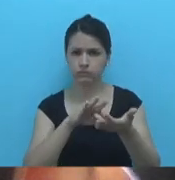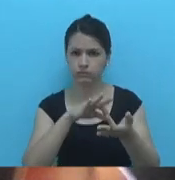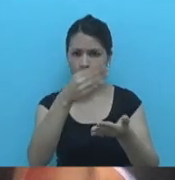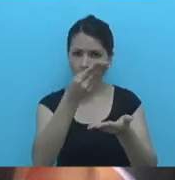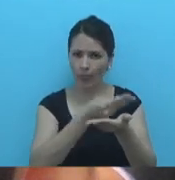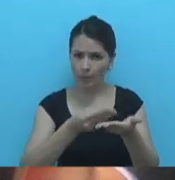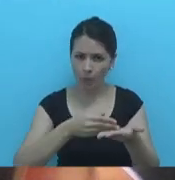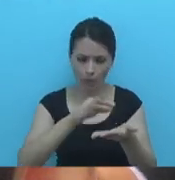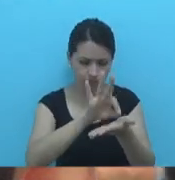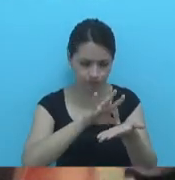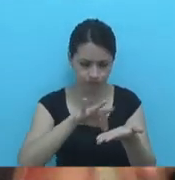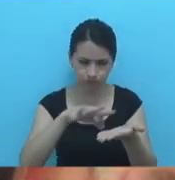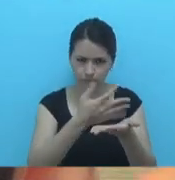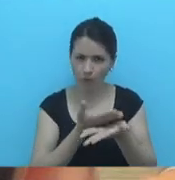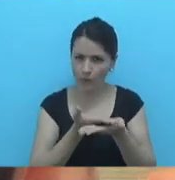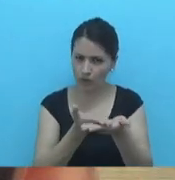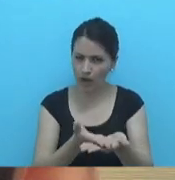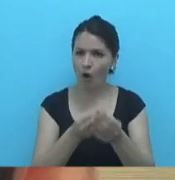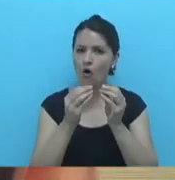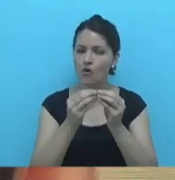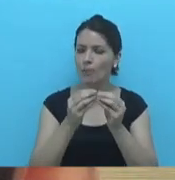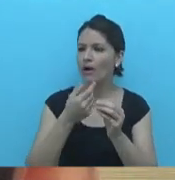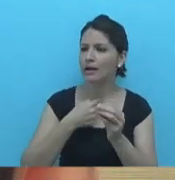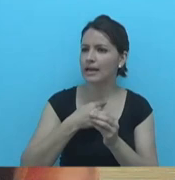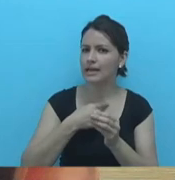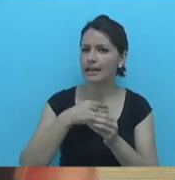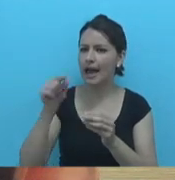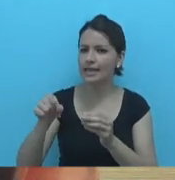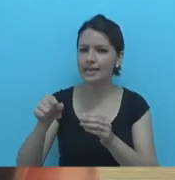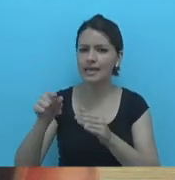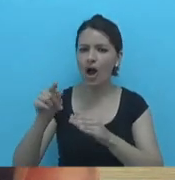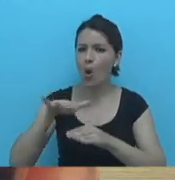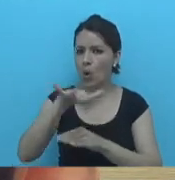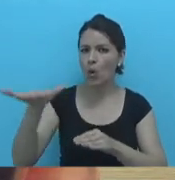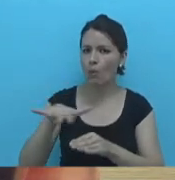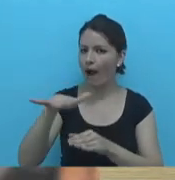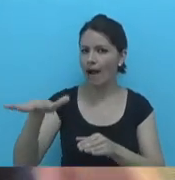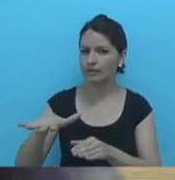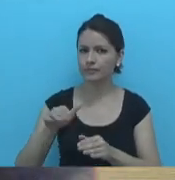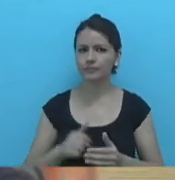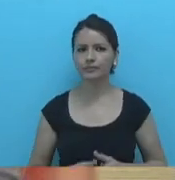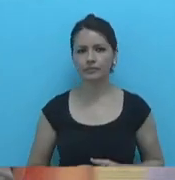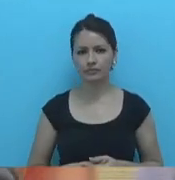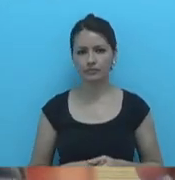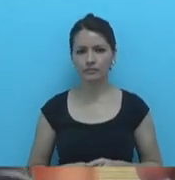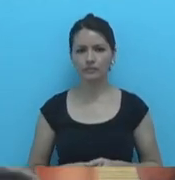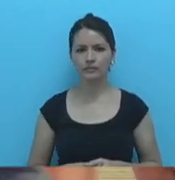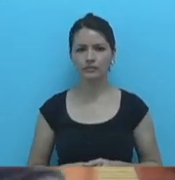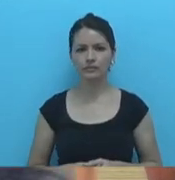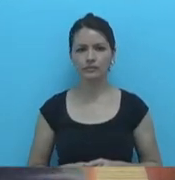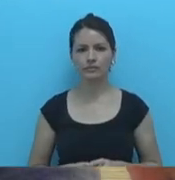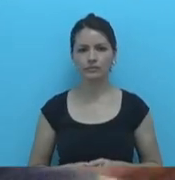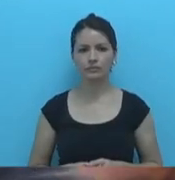una propuesta en relación a cómo debía ser diagramado y ejecutado ese espacio. Independientemente de ese